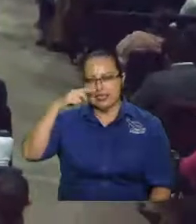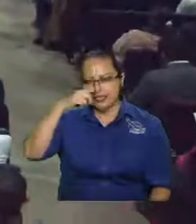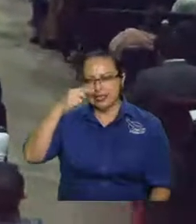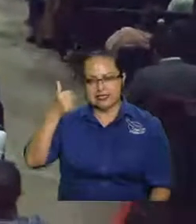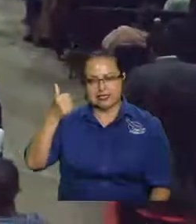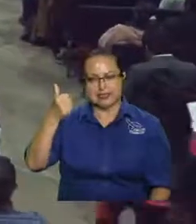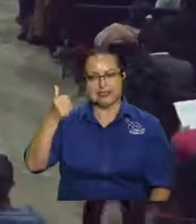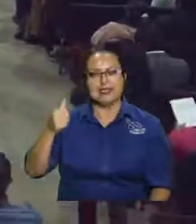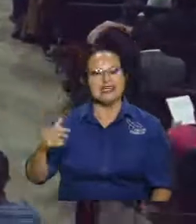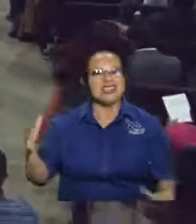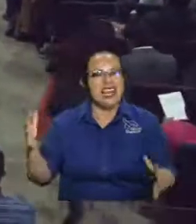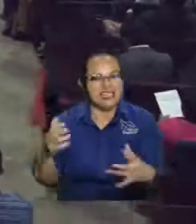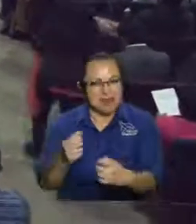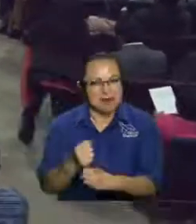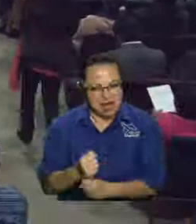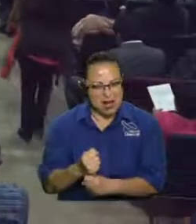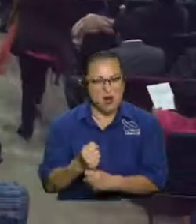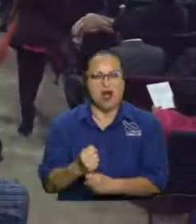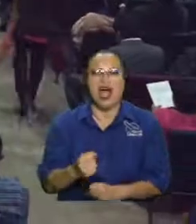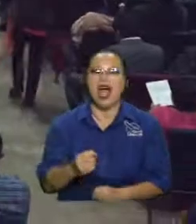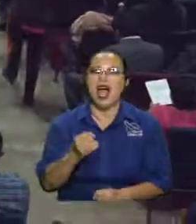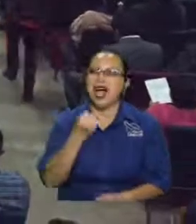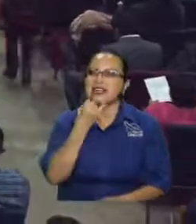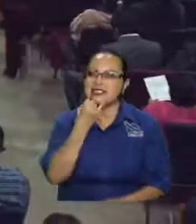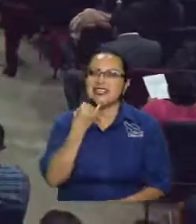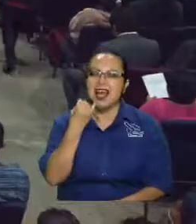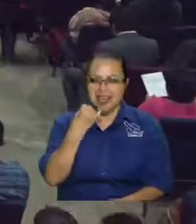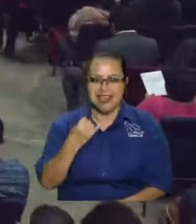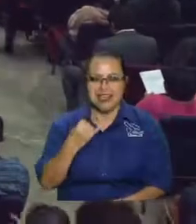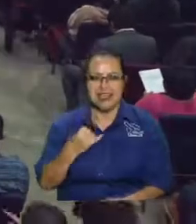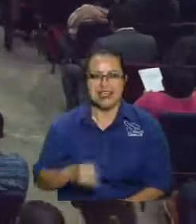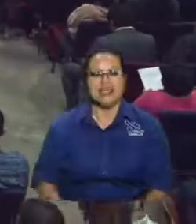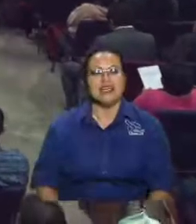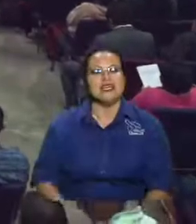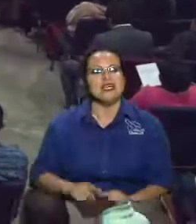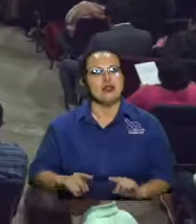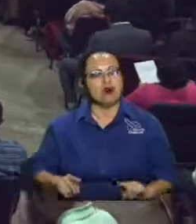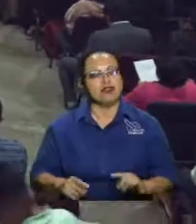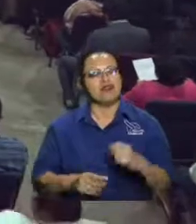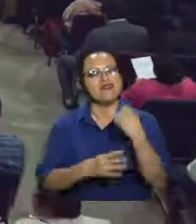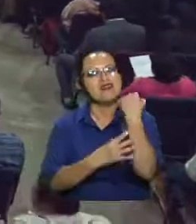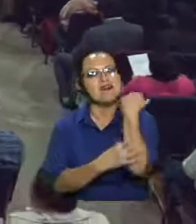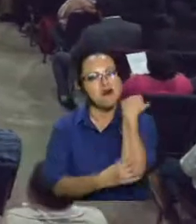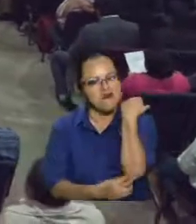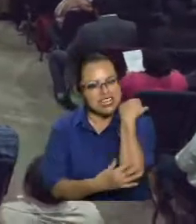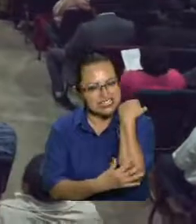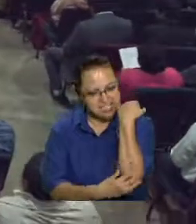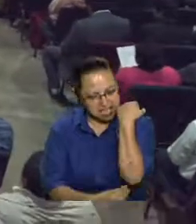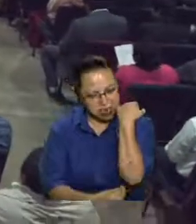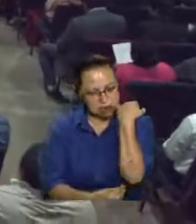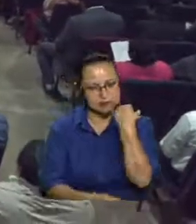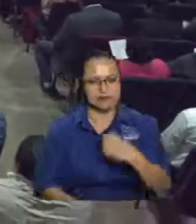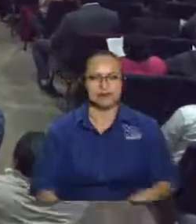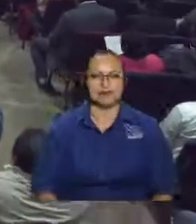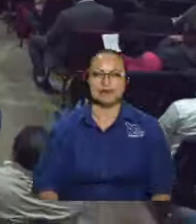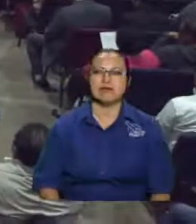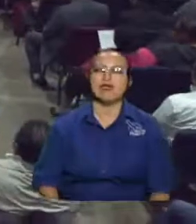de Israel en puntos claves estratégicos y los habían empobrecido. Entonces,